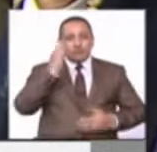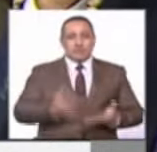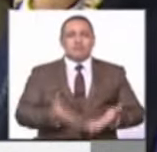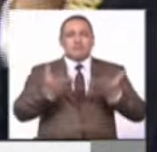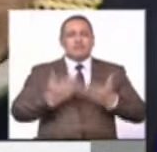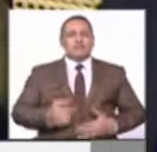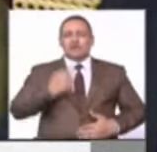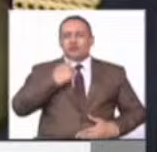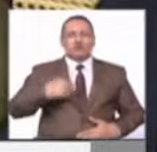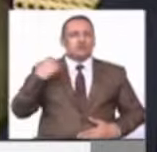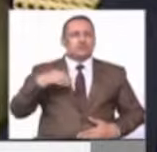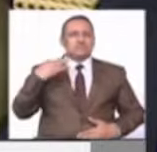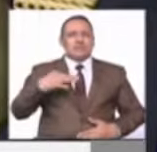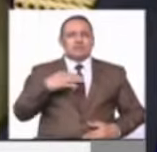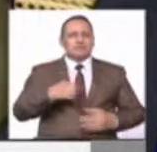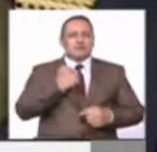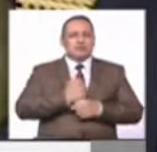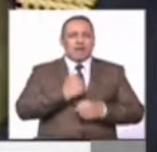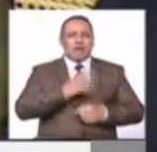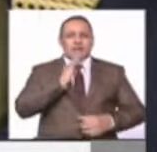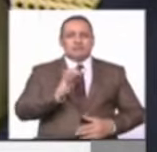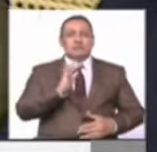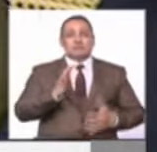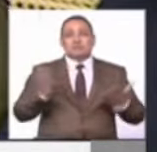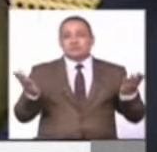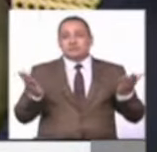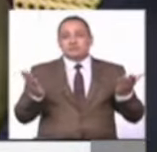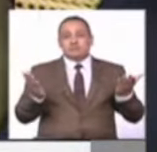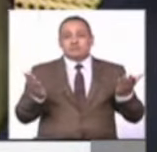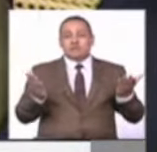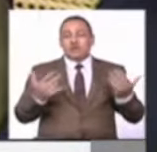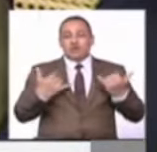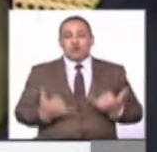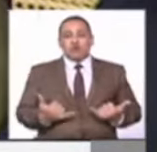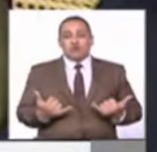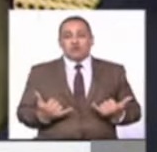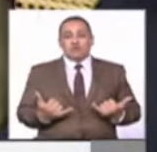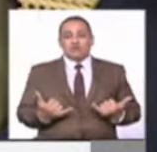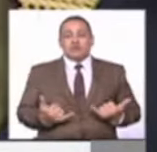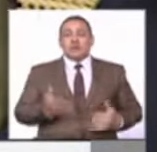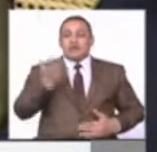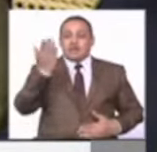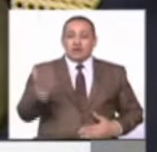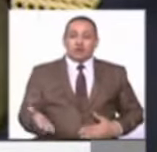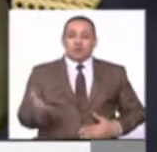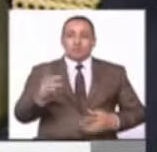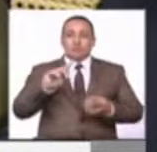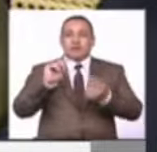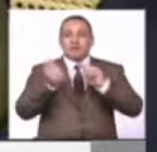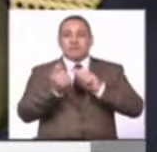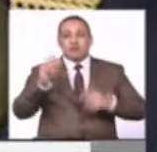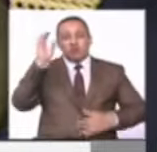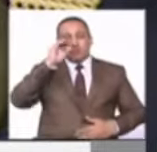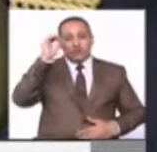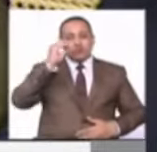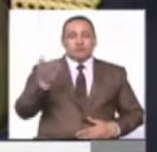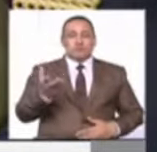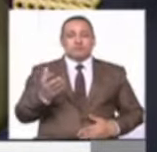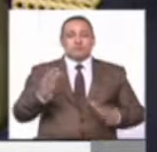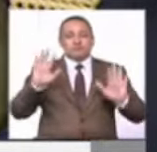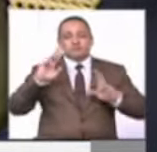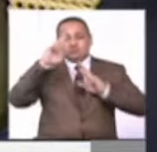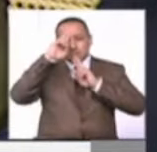siempre lo he hecho y bu hoy día el señor ha cambiado de criterio